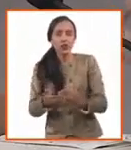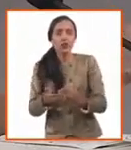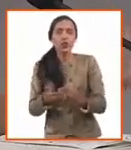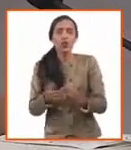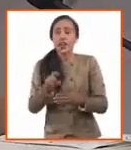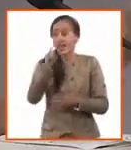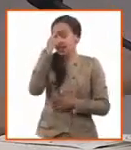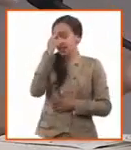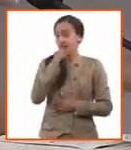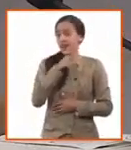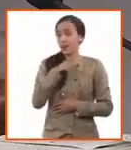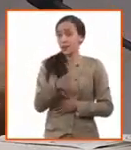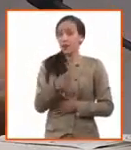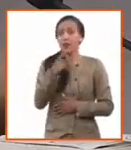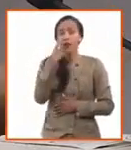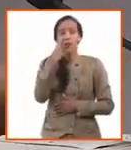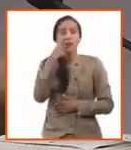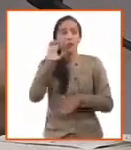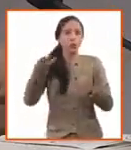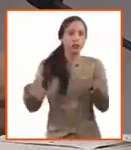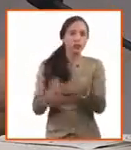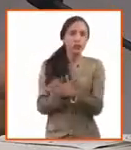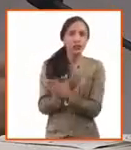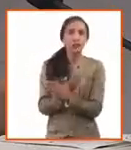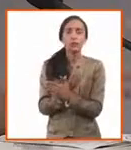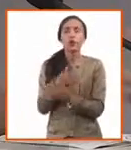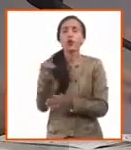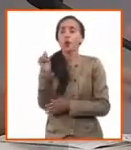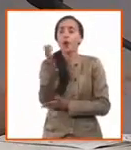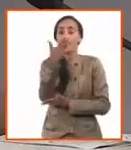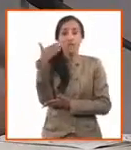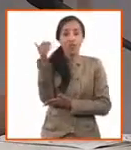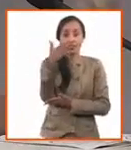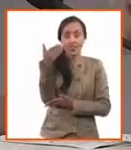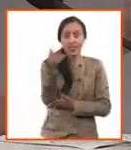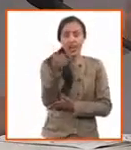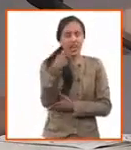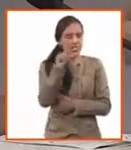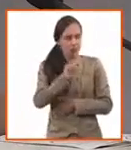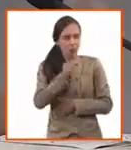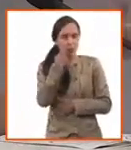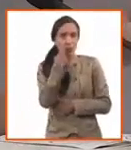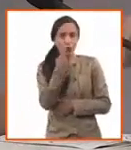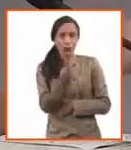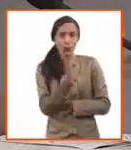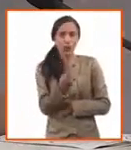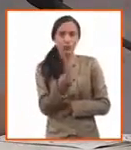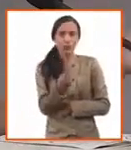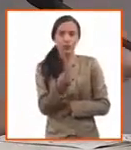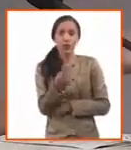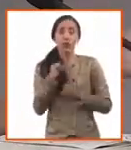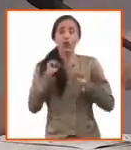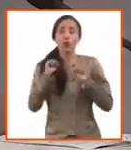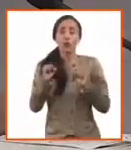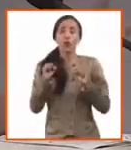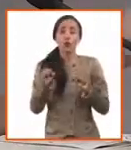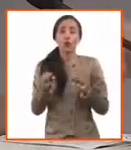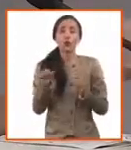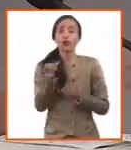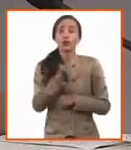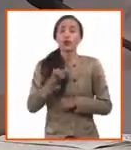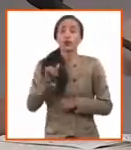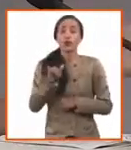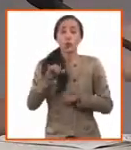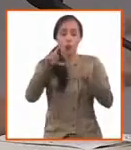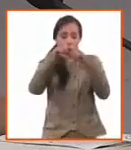es uno de ellos que vemos en símbolos, digamos, en banderas. Lo hemos visto recientemente muy, muy fuerte en los pañuelos rojos,